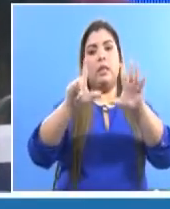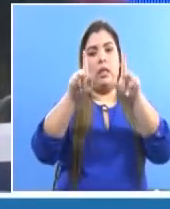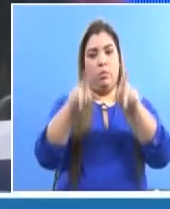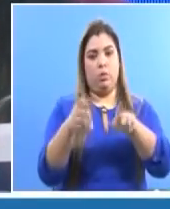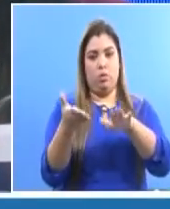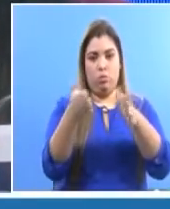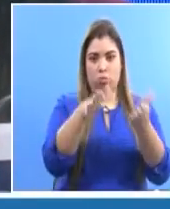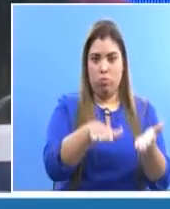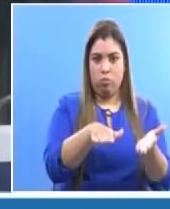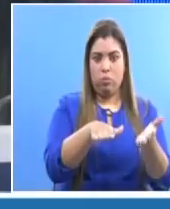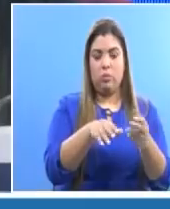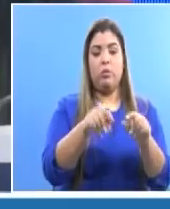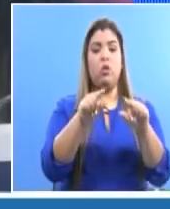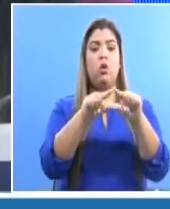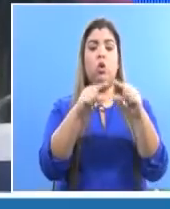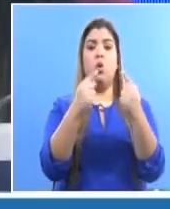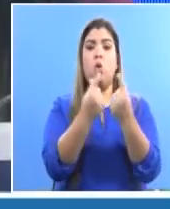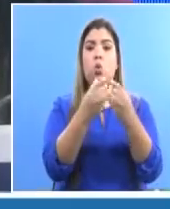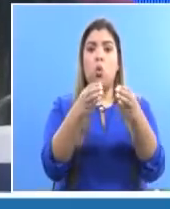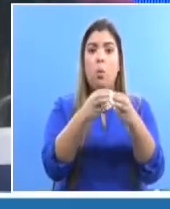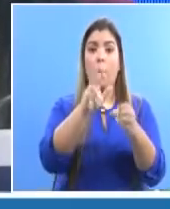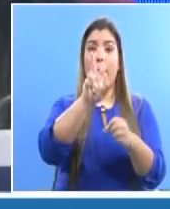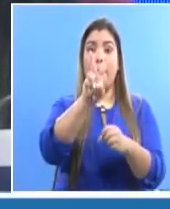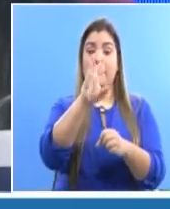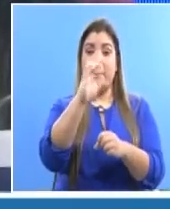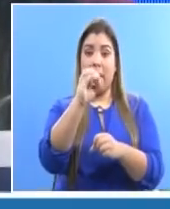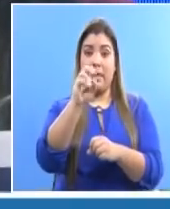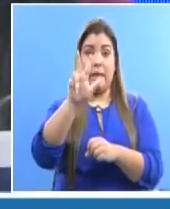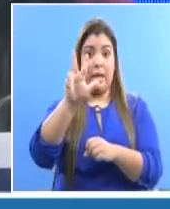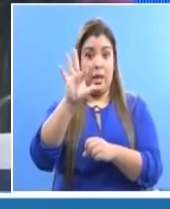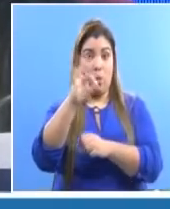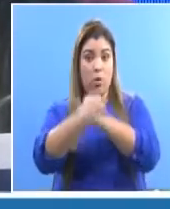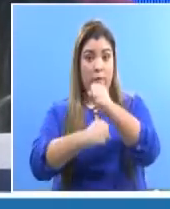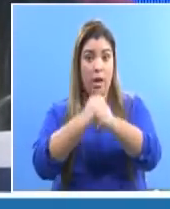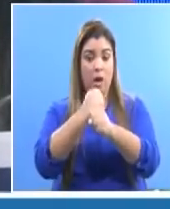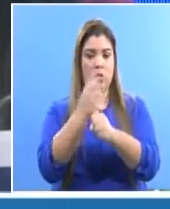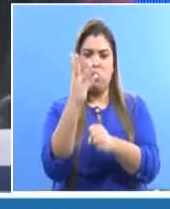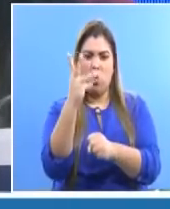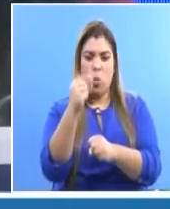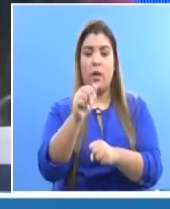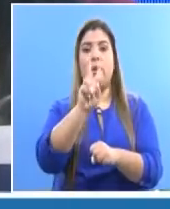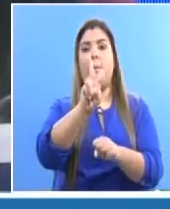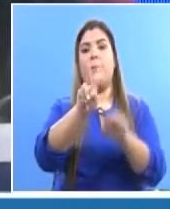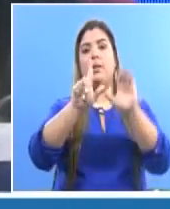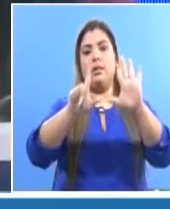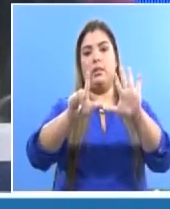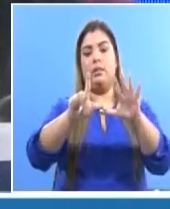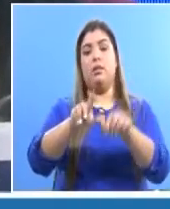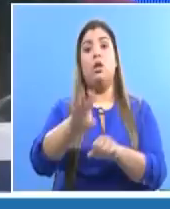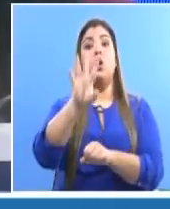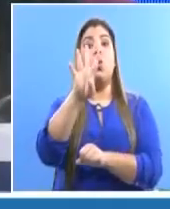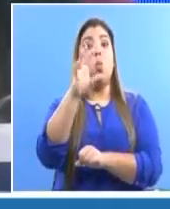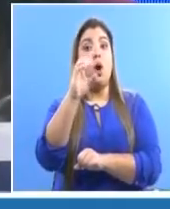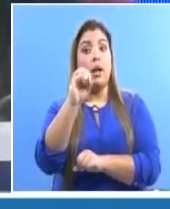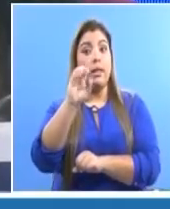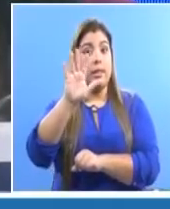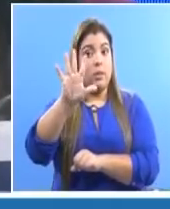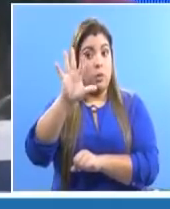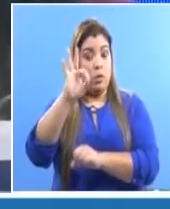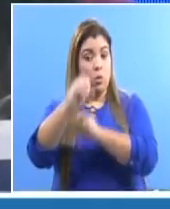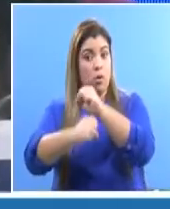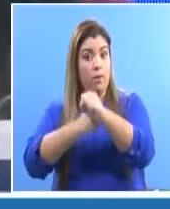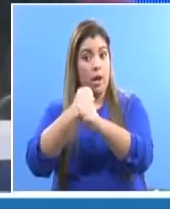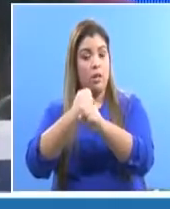defunciones, en 20 a 39 años, 27, de 40 a 59